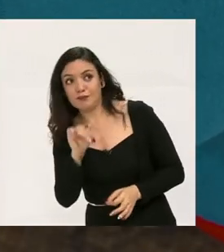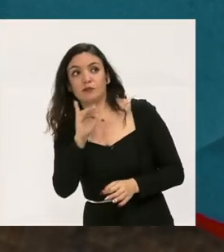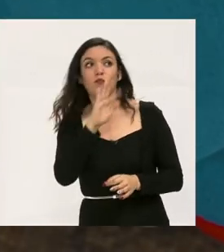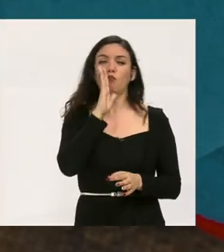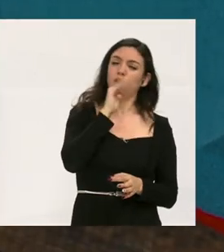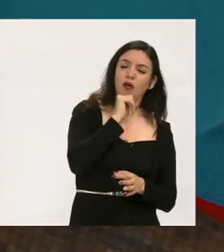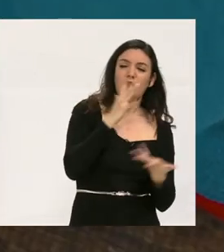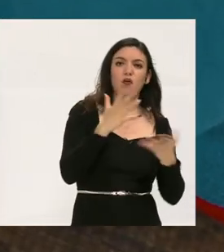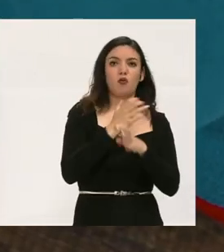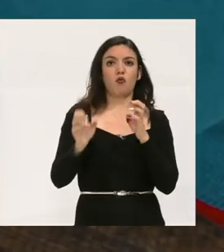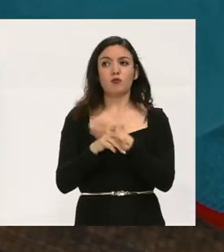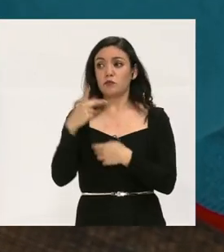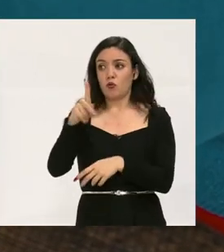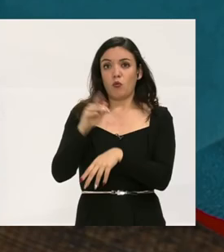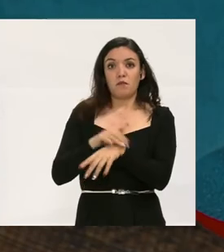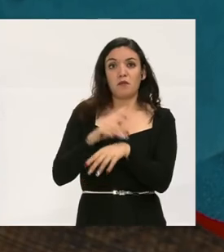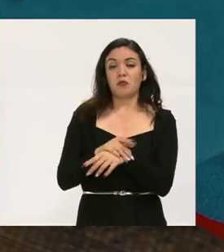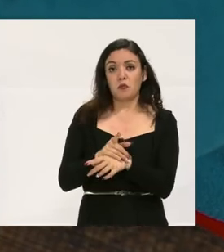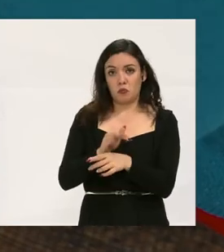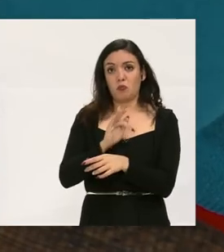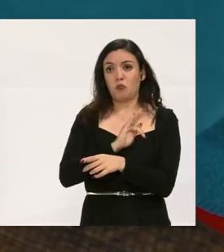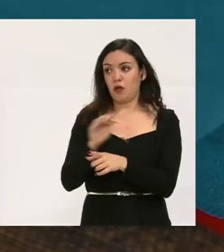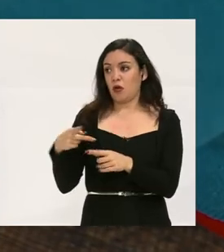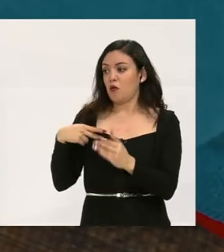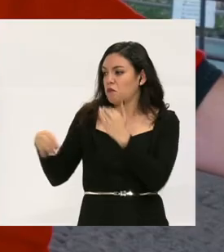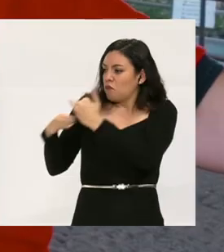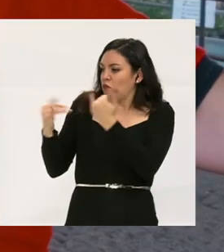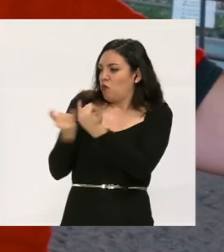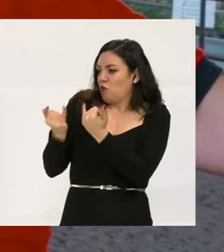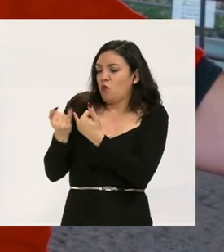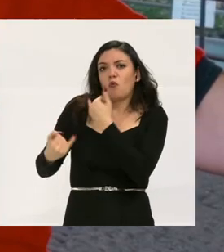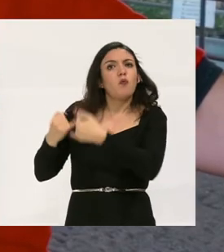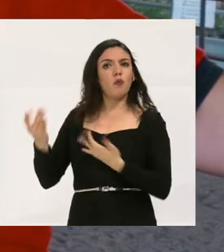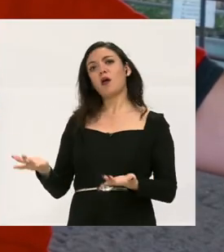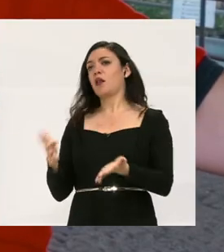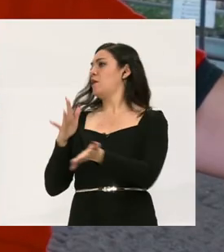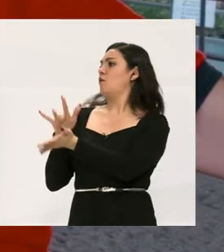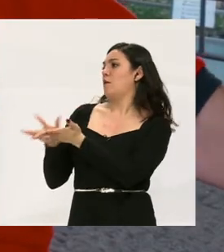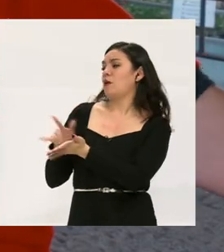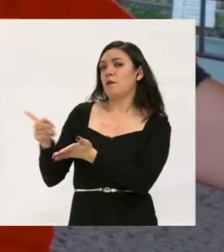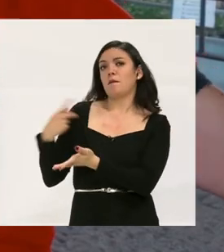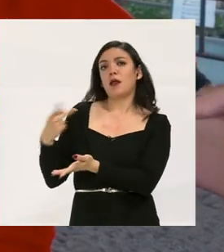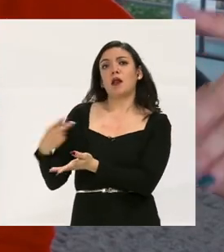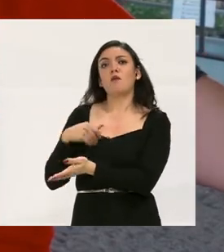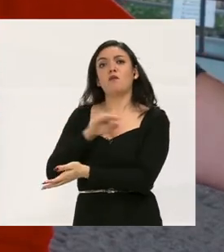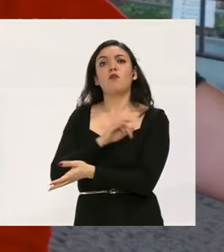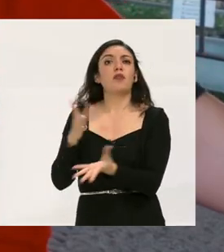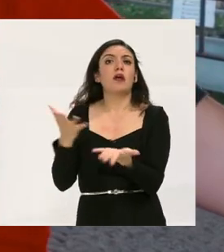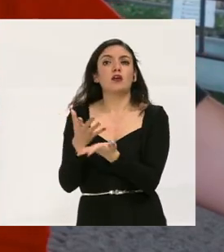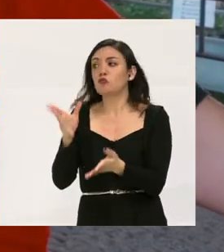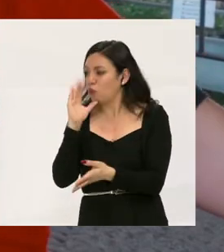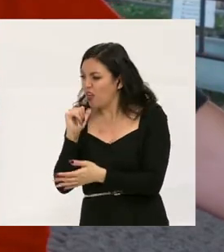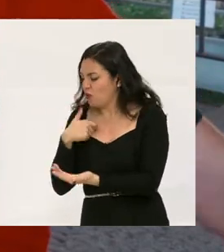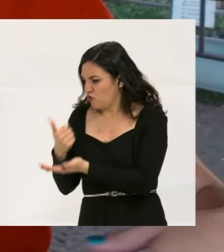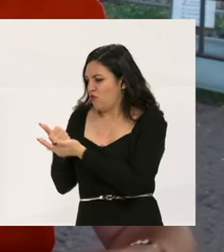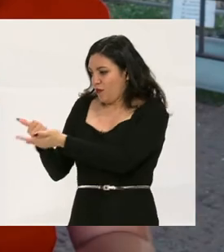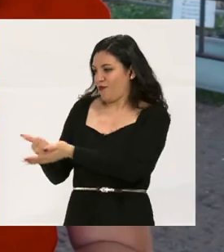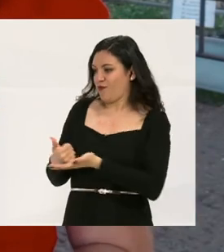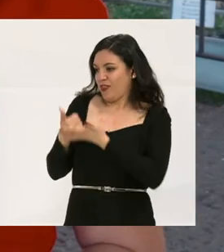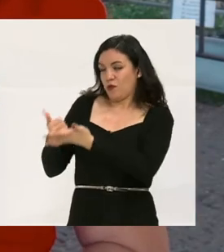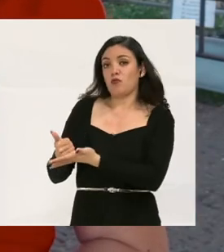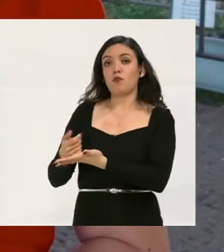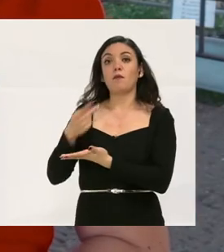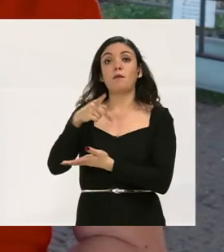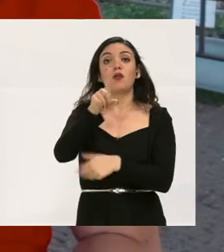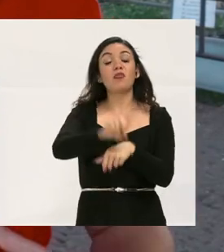cual cosa pero si es tu amigo tú vas a ponerte a su igual a jugar y lo vas a apoyar a que haga cosas que no puede hacer